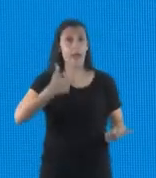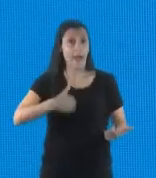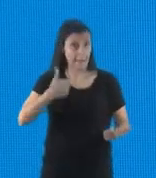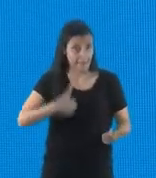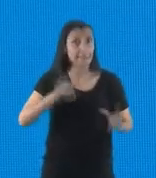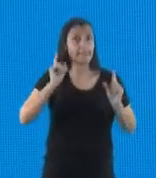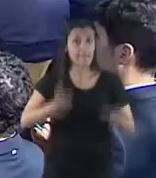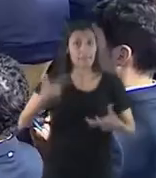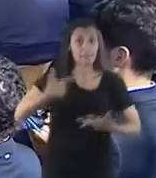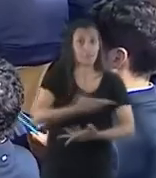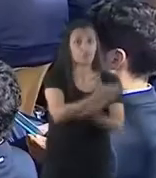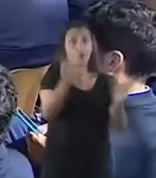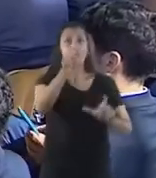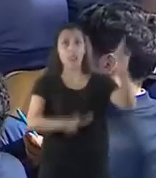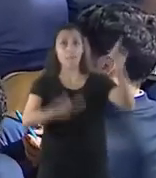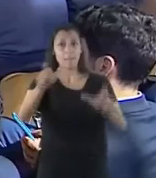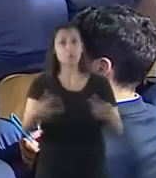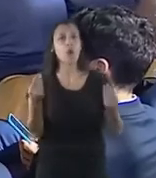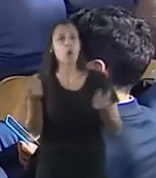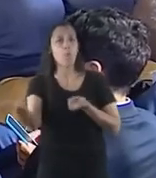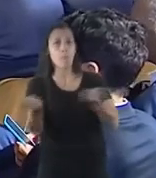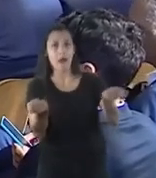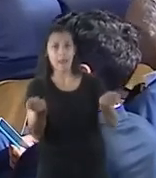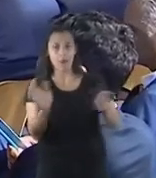de las argentinas.